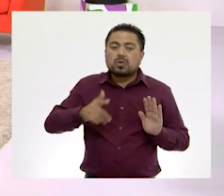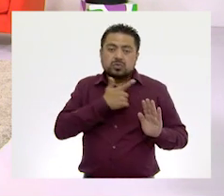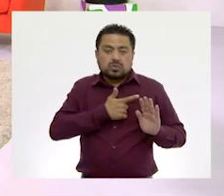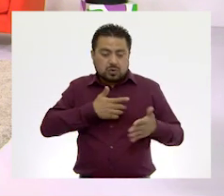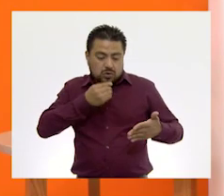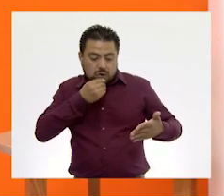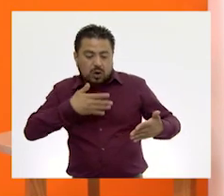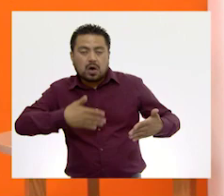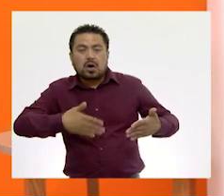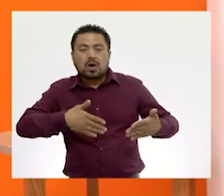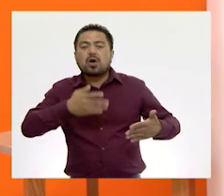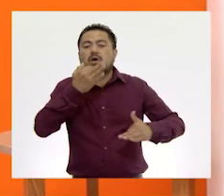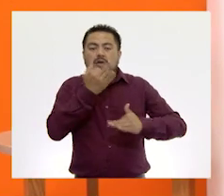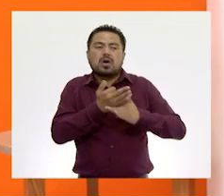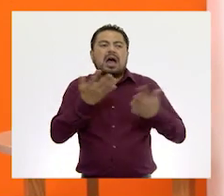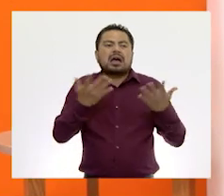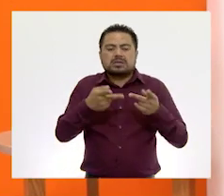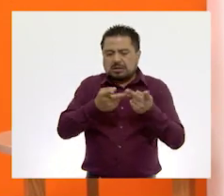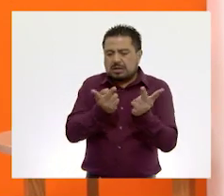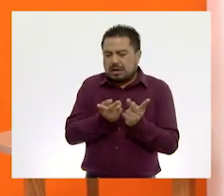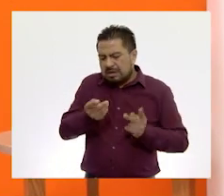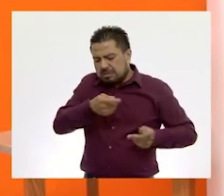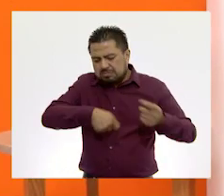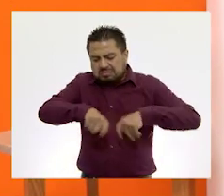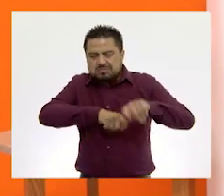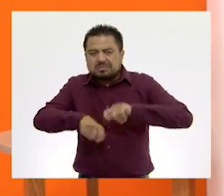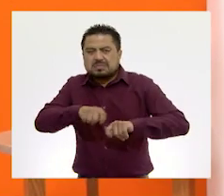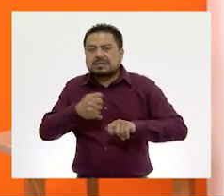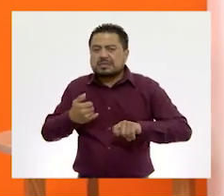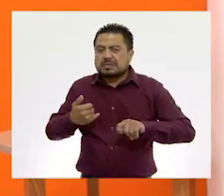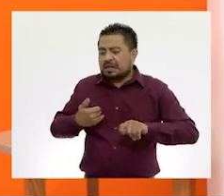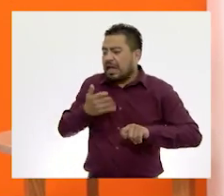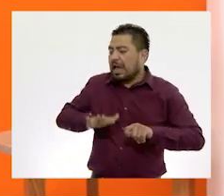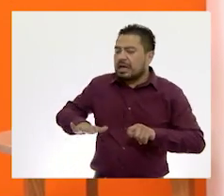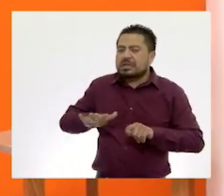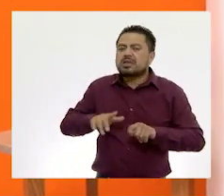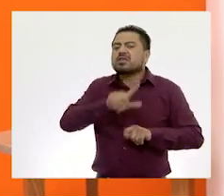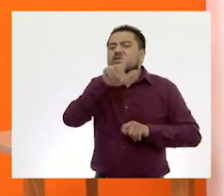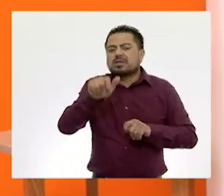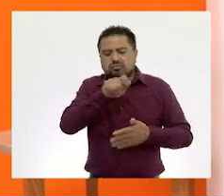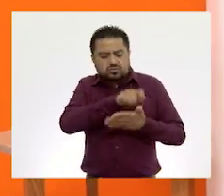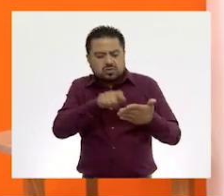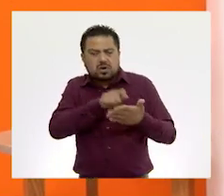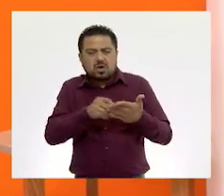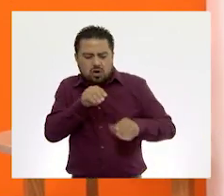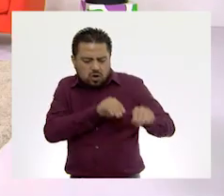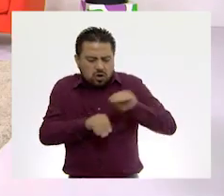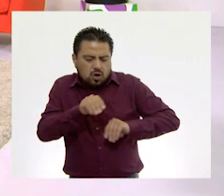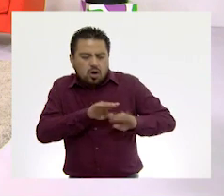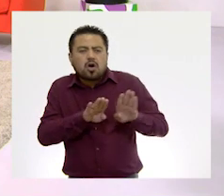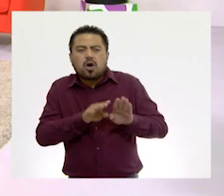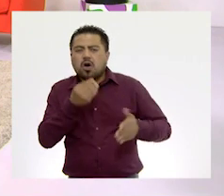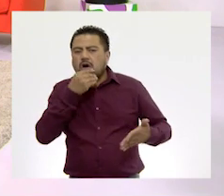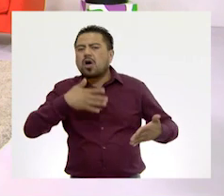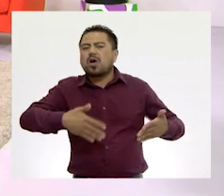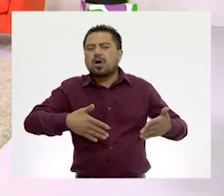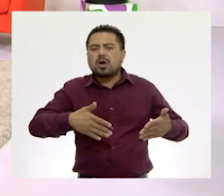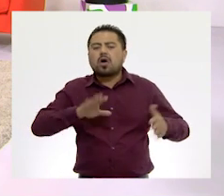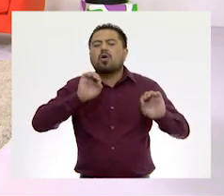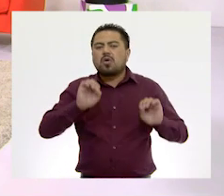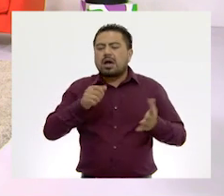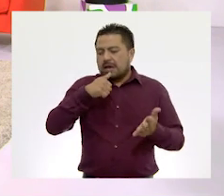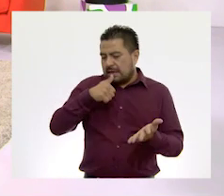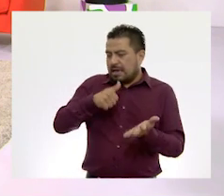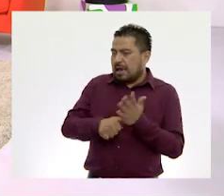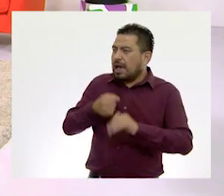pues entonces vamos a hacer un platillo que le guste al chico y después vamos a escribir la receta. O puede ser que escribamos un recado